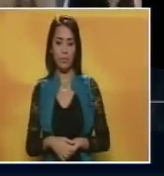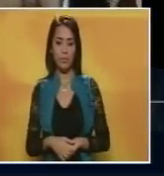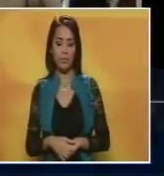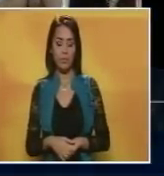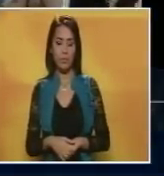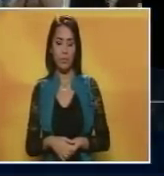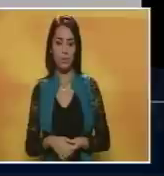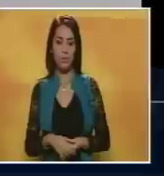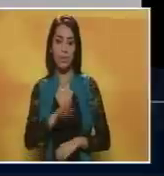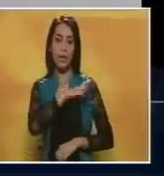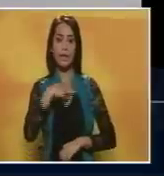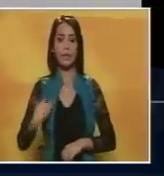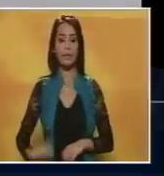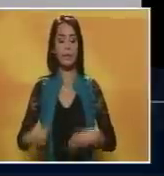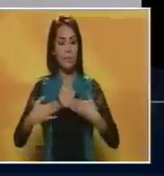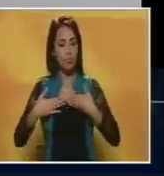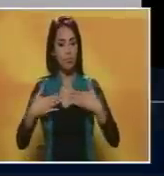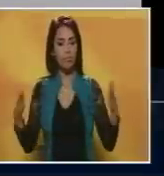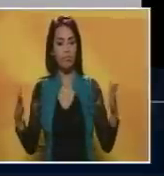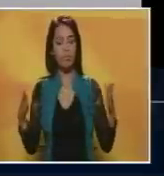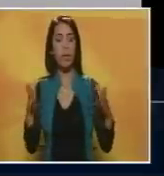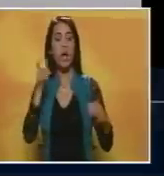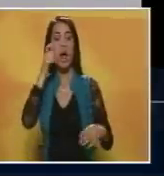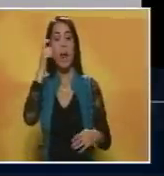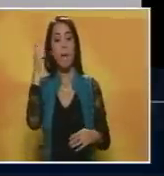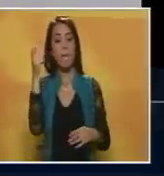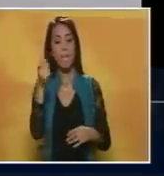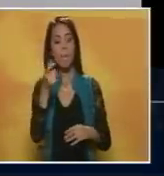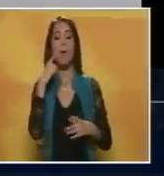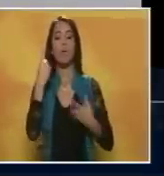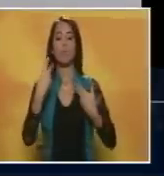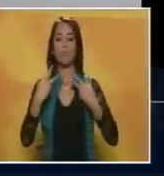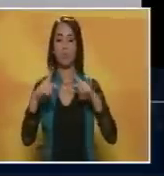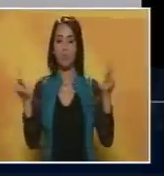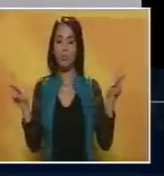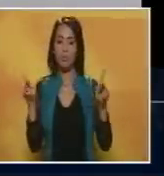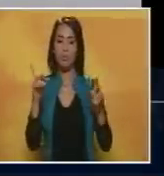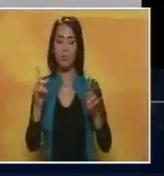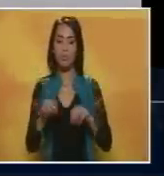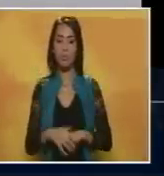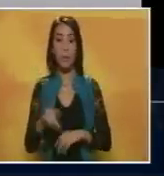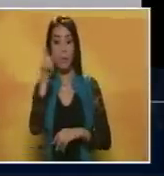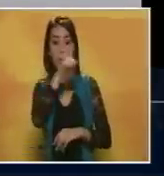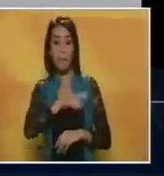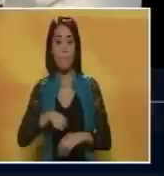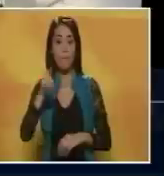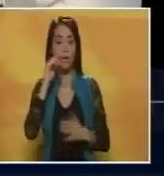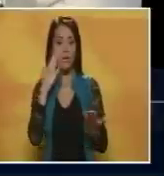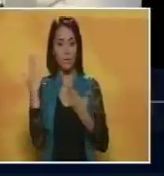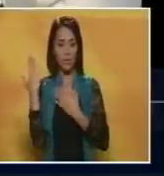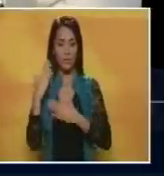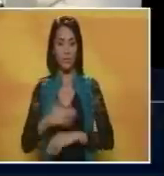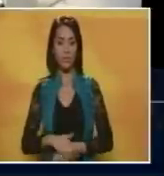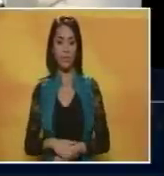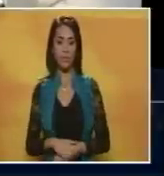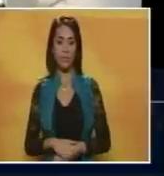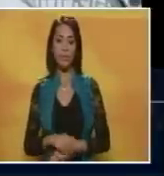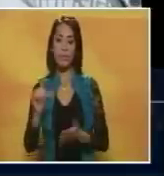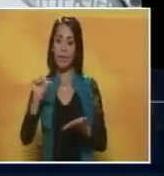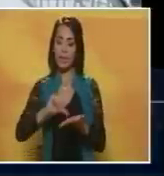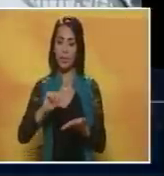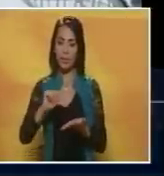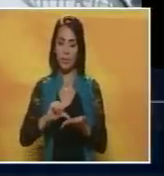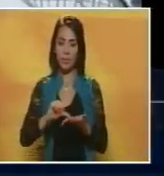y en china fue abierta al público la mayor rueda de la fortuna sin ejes e en la ciudad de wefaq en la